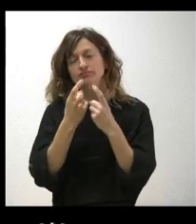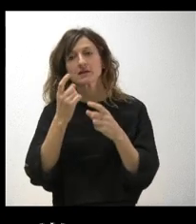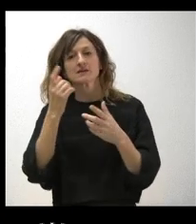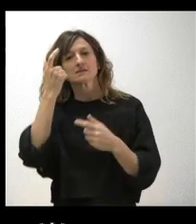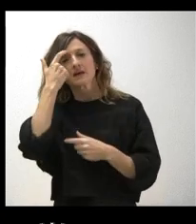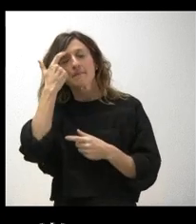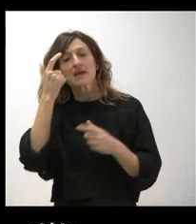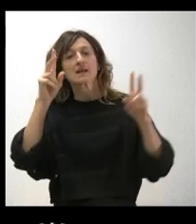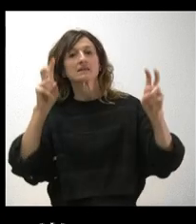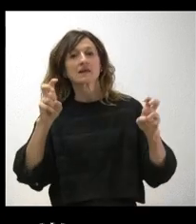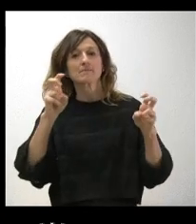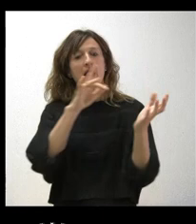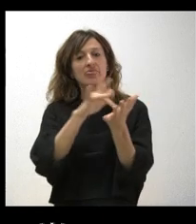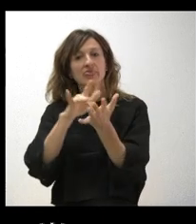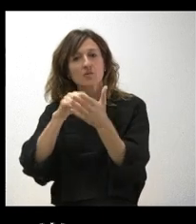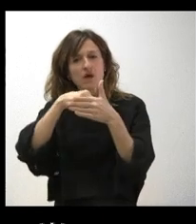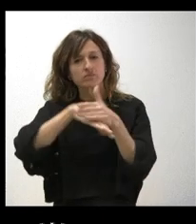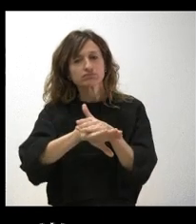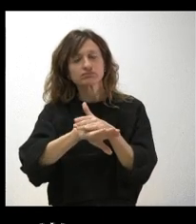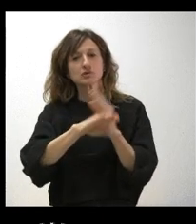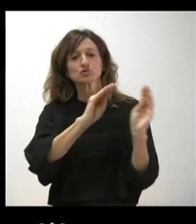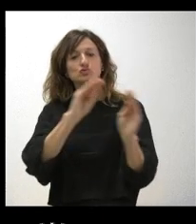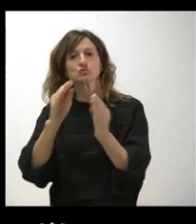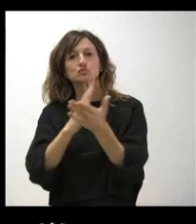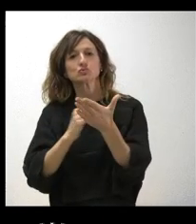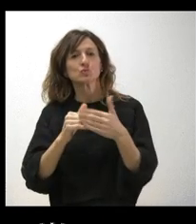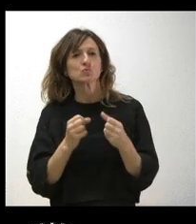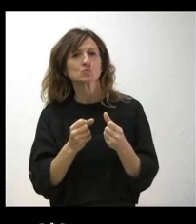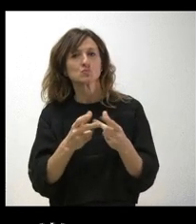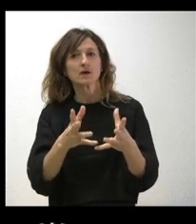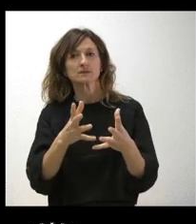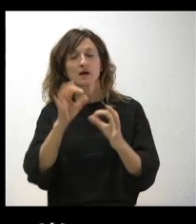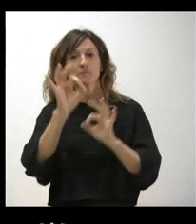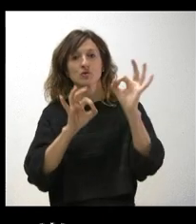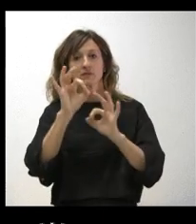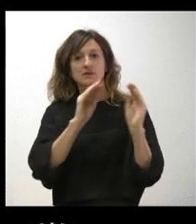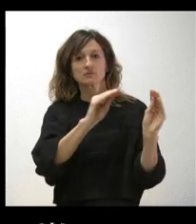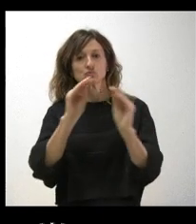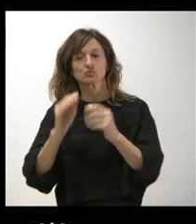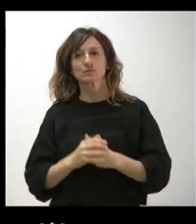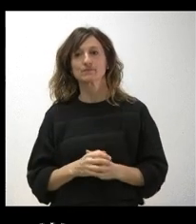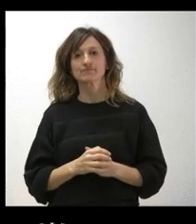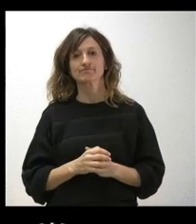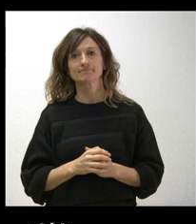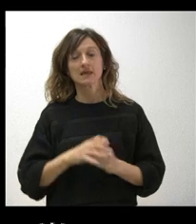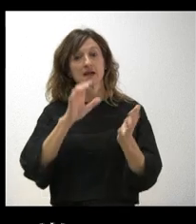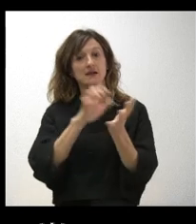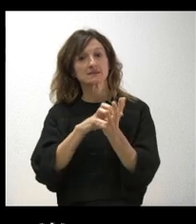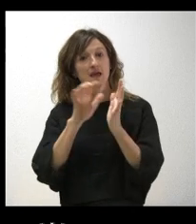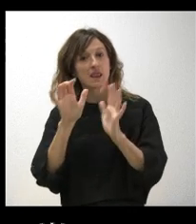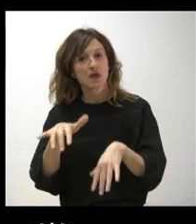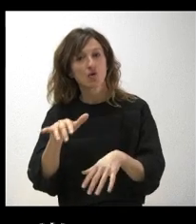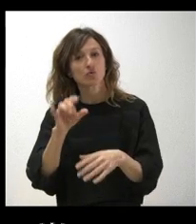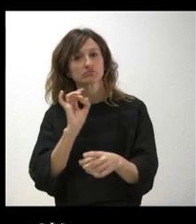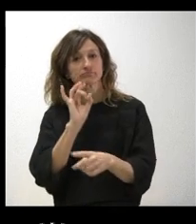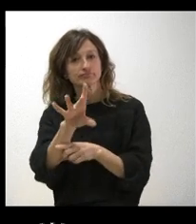la condonación de las de la deuda de sus comunidades que cuál sería el porcentaje que correspondería no sé si Castilla y león ha